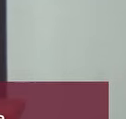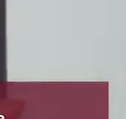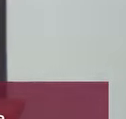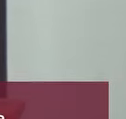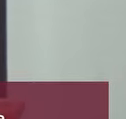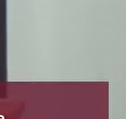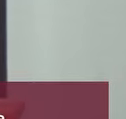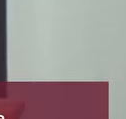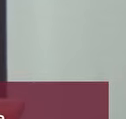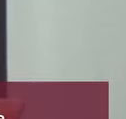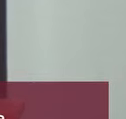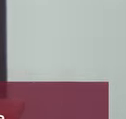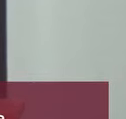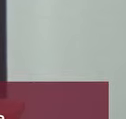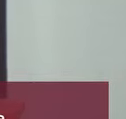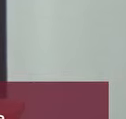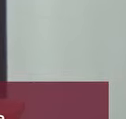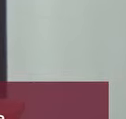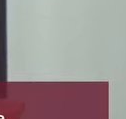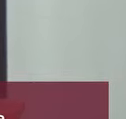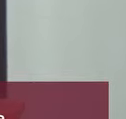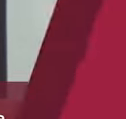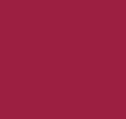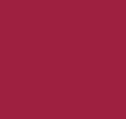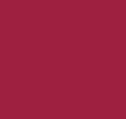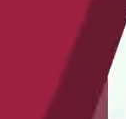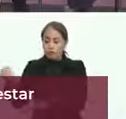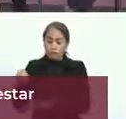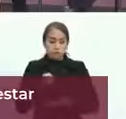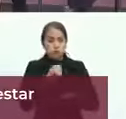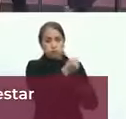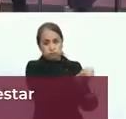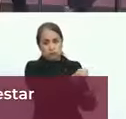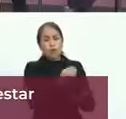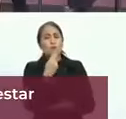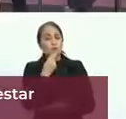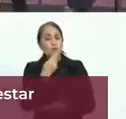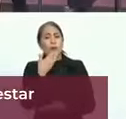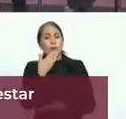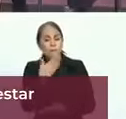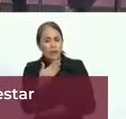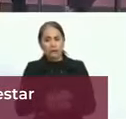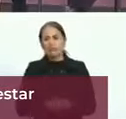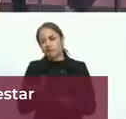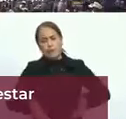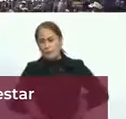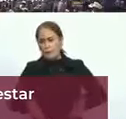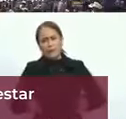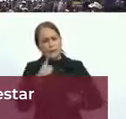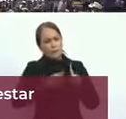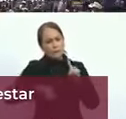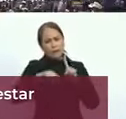la pobreza al lograr que más de 600.000 habitantes dejaran esa condición. El presidente Andrés Manuel López Obrador visitó